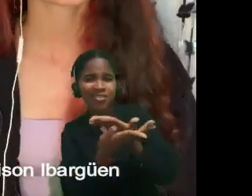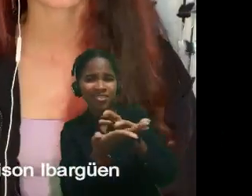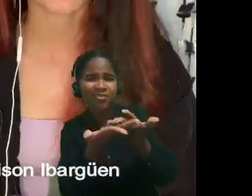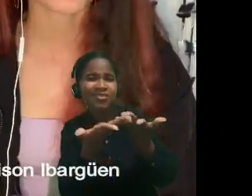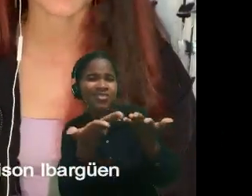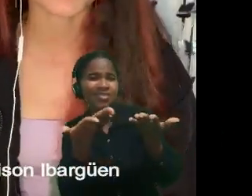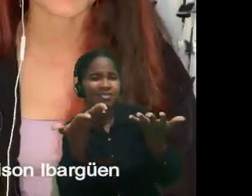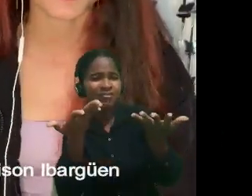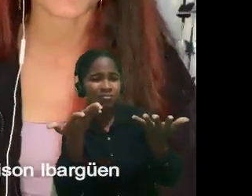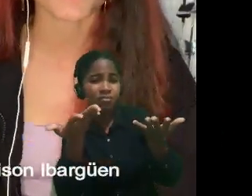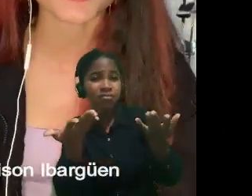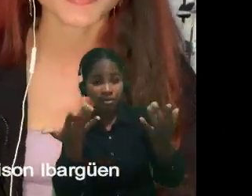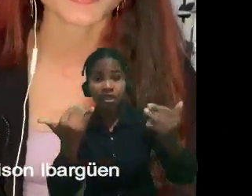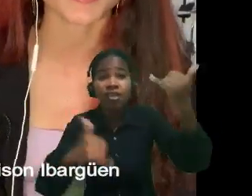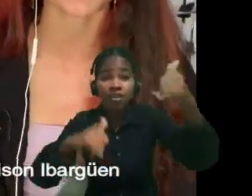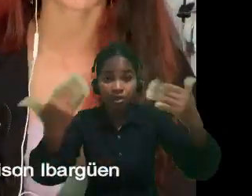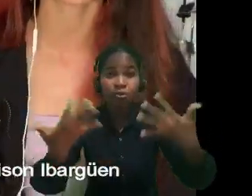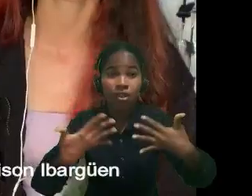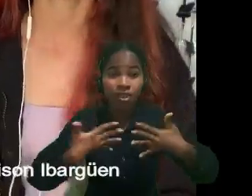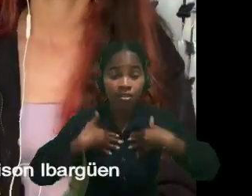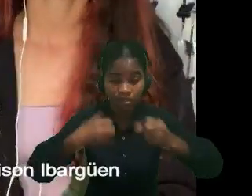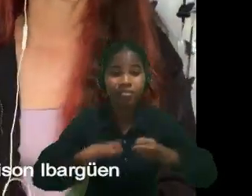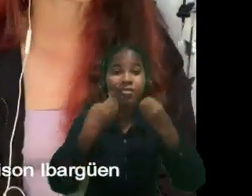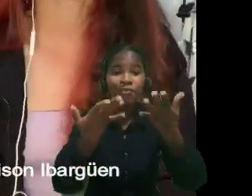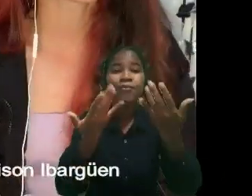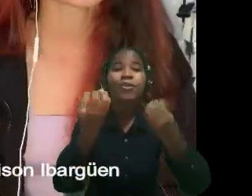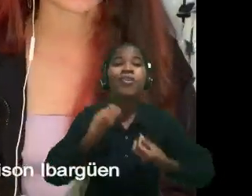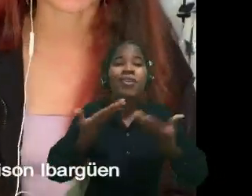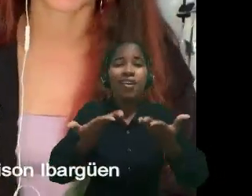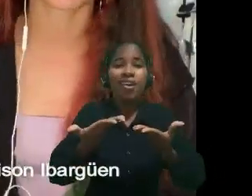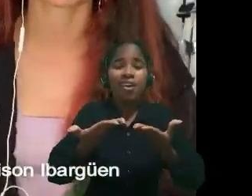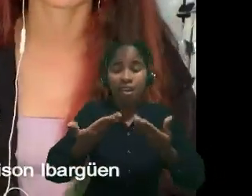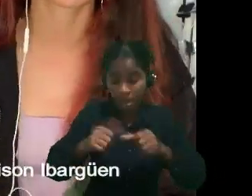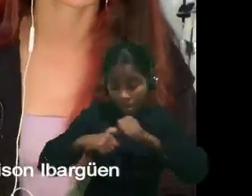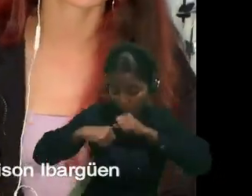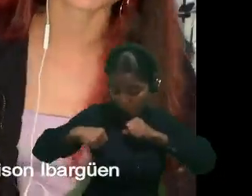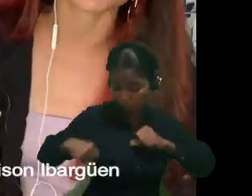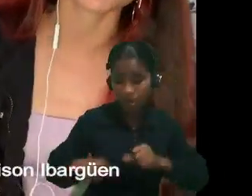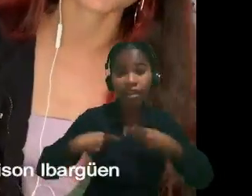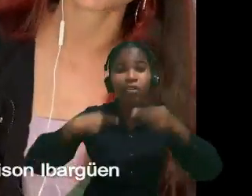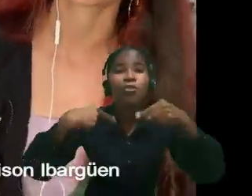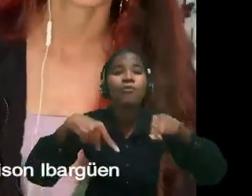yo le canto esta cosita, de juguete te